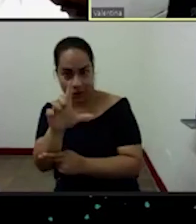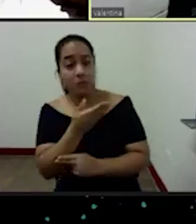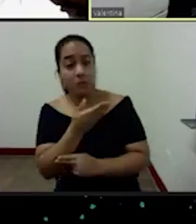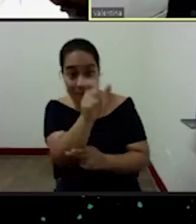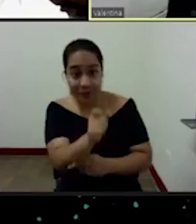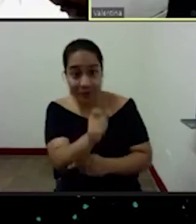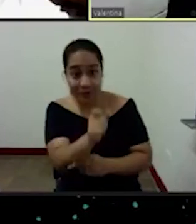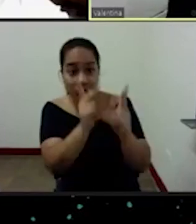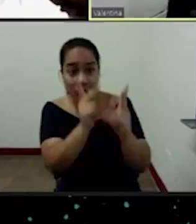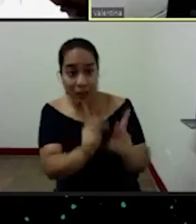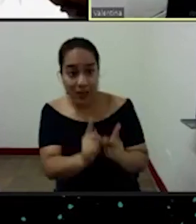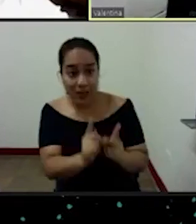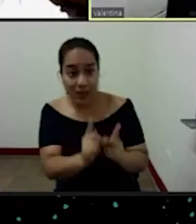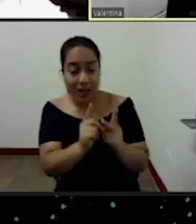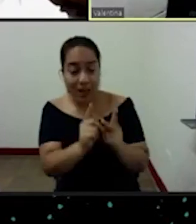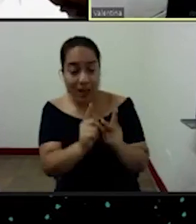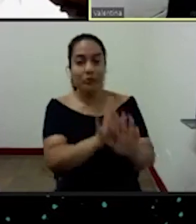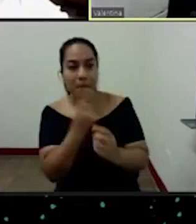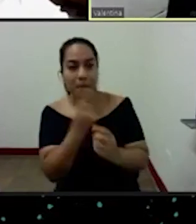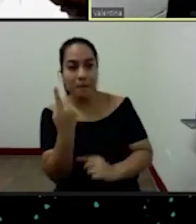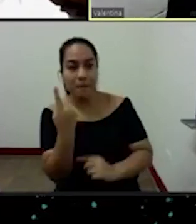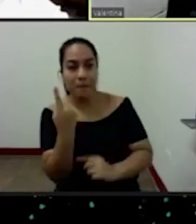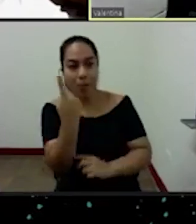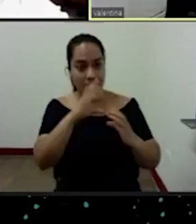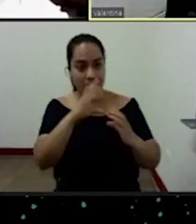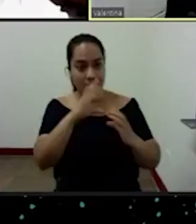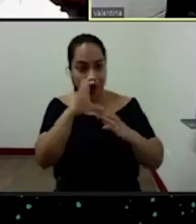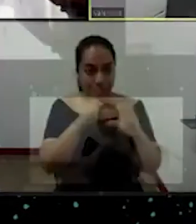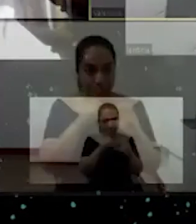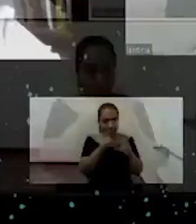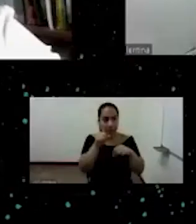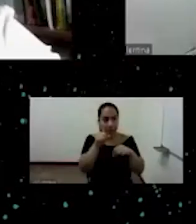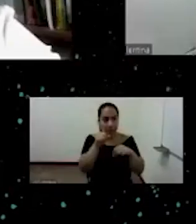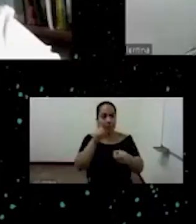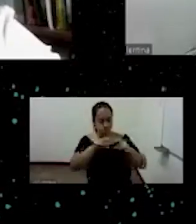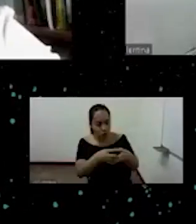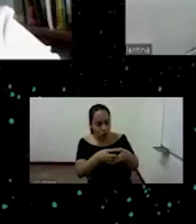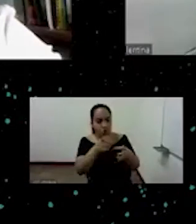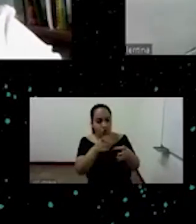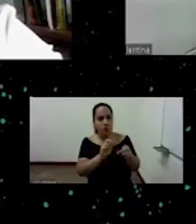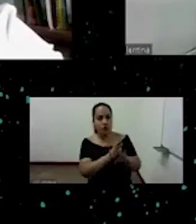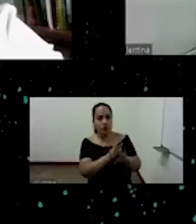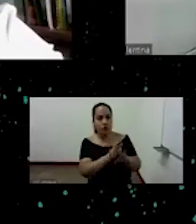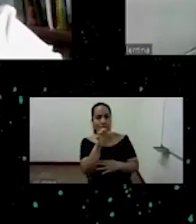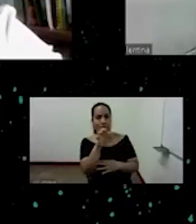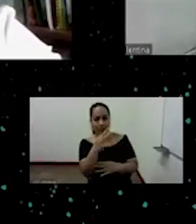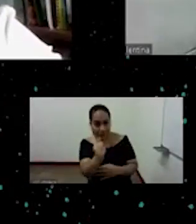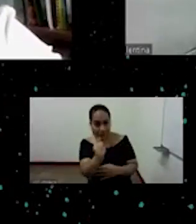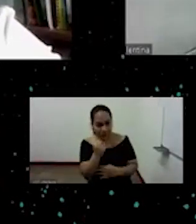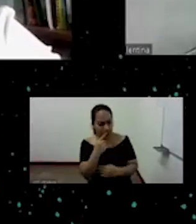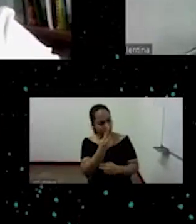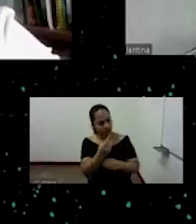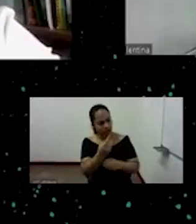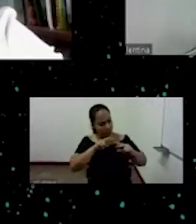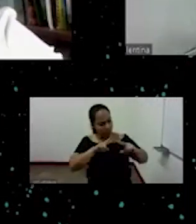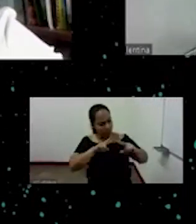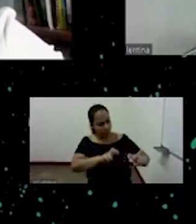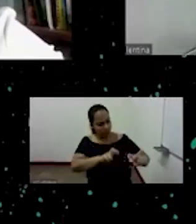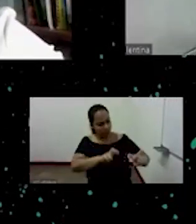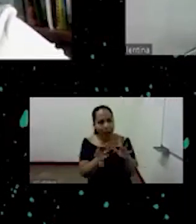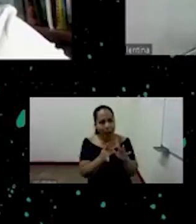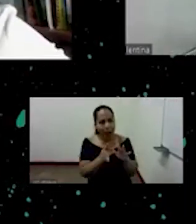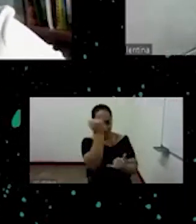Ciencias Políticas de la Universidad del Cauca e integrante del semillero de investigación Distopía. Sus intereses investigativos abordan la